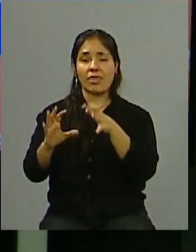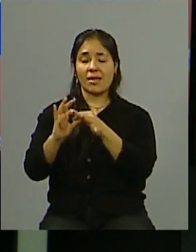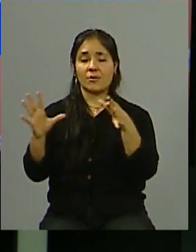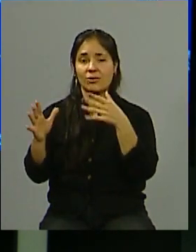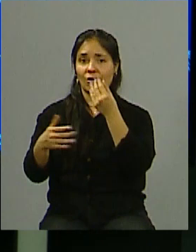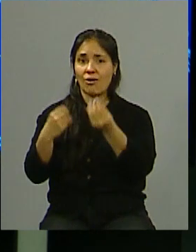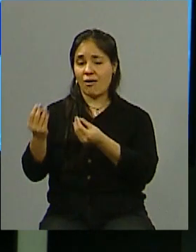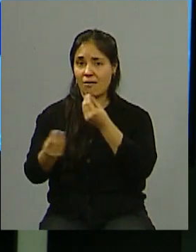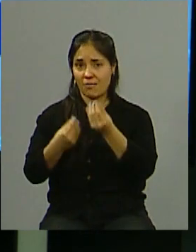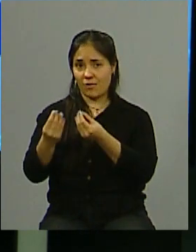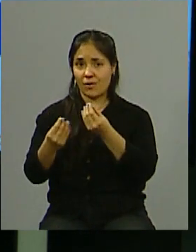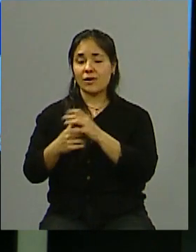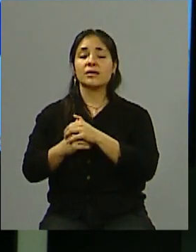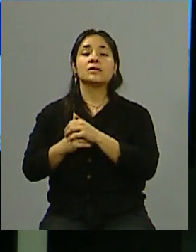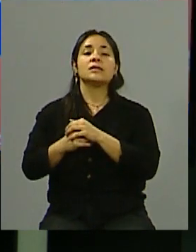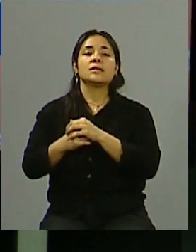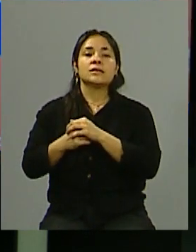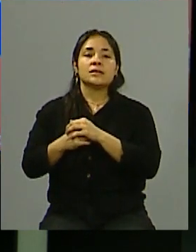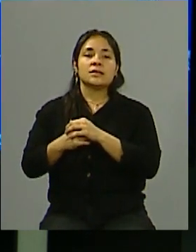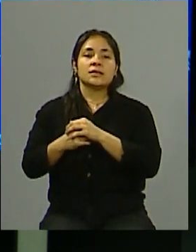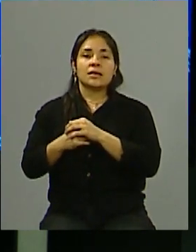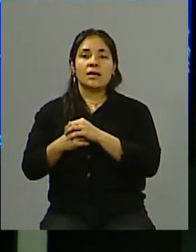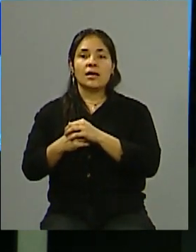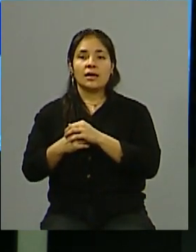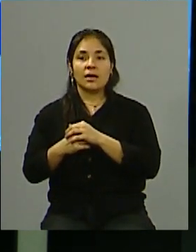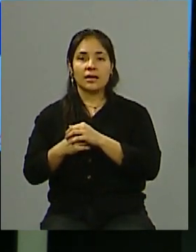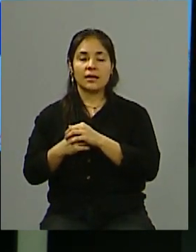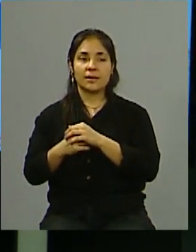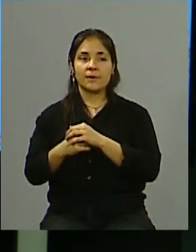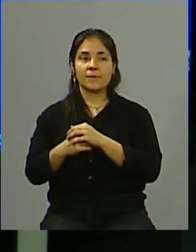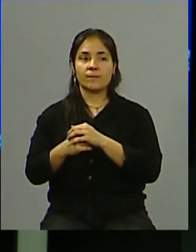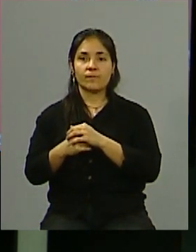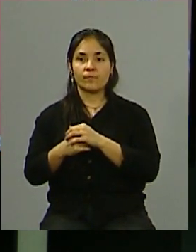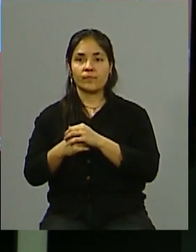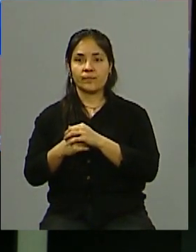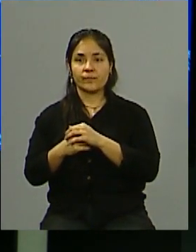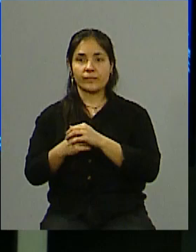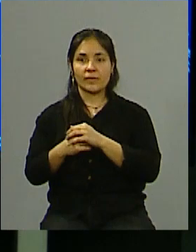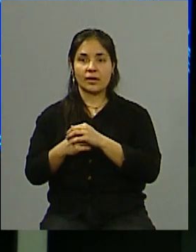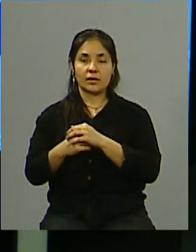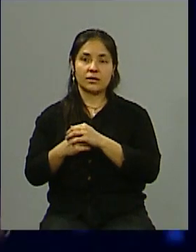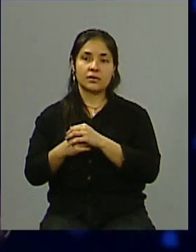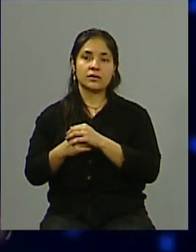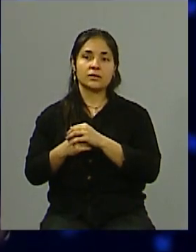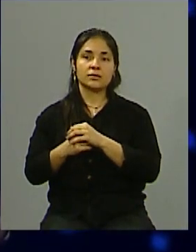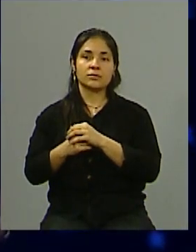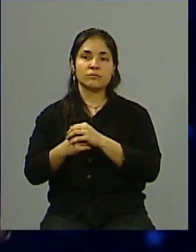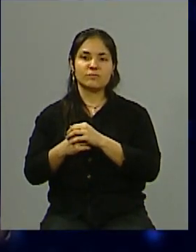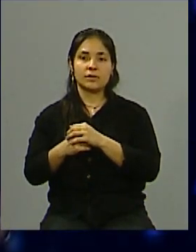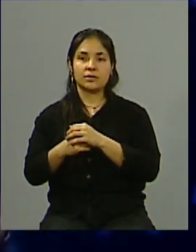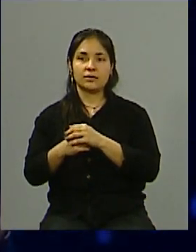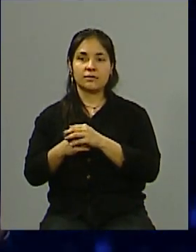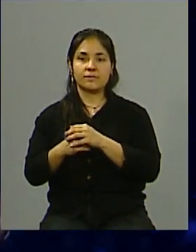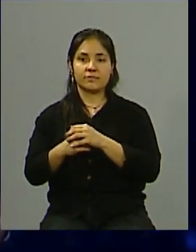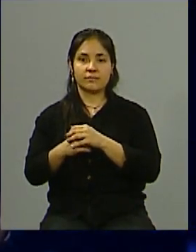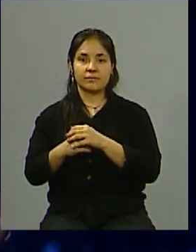cuánta opción te dejan por fuera de eso. Claro. Más allá de eso, creo que sin lugar a dudas,